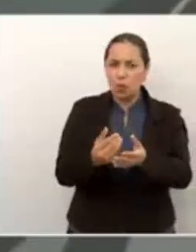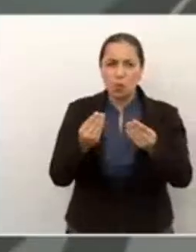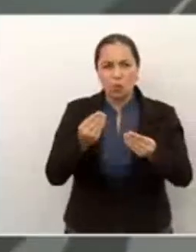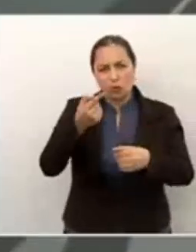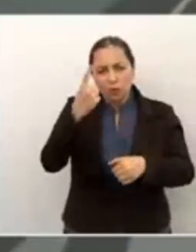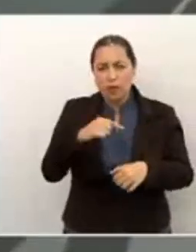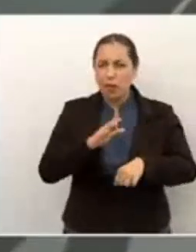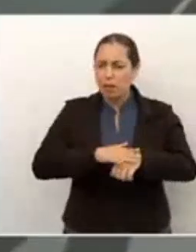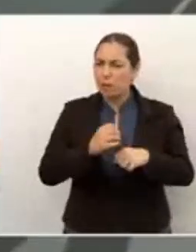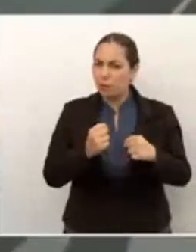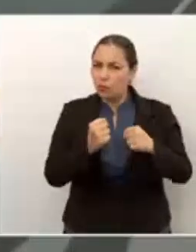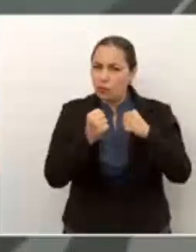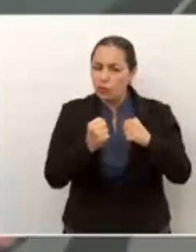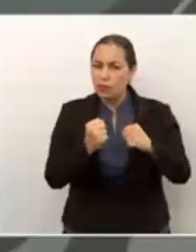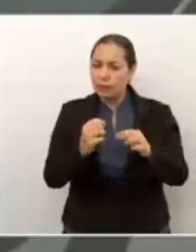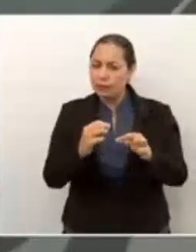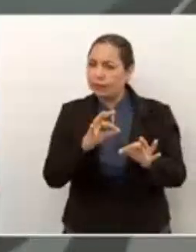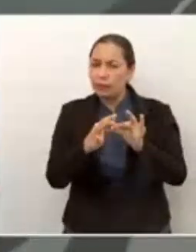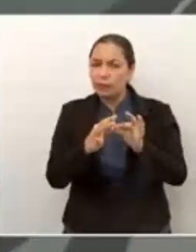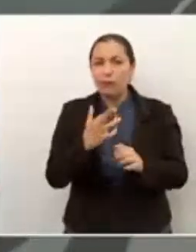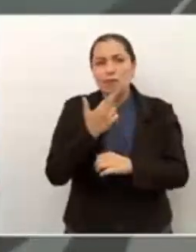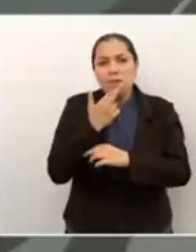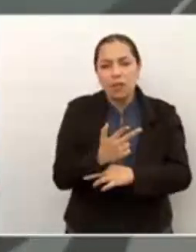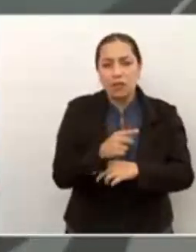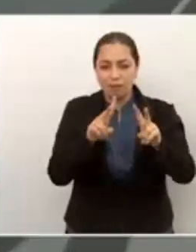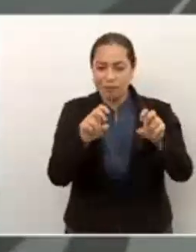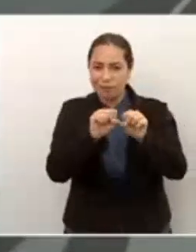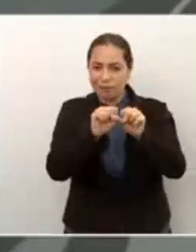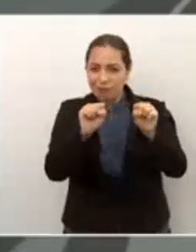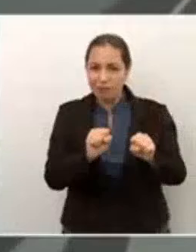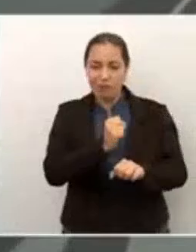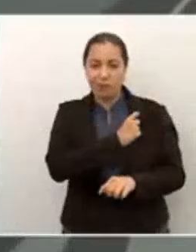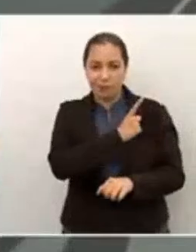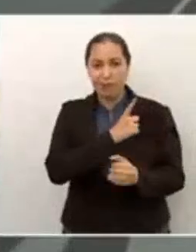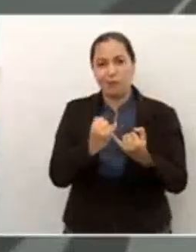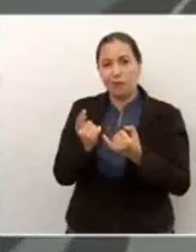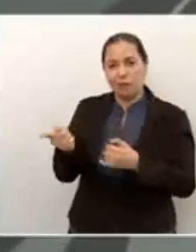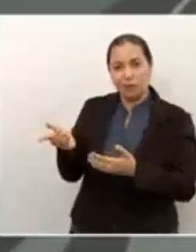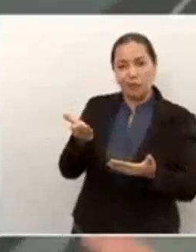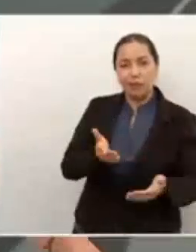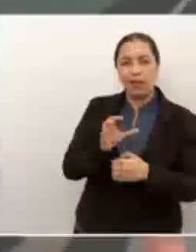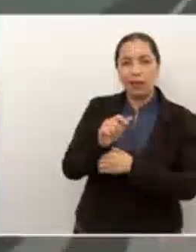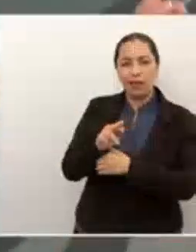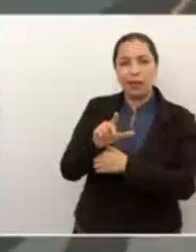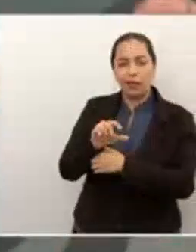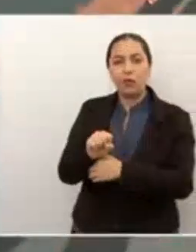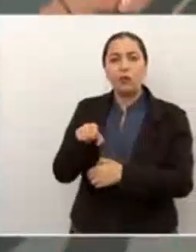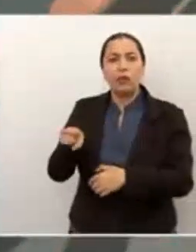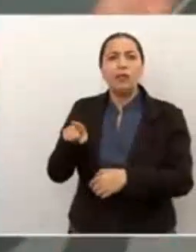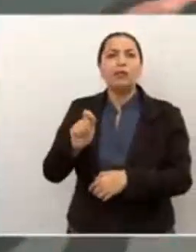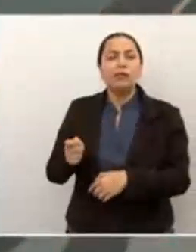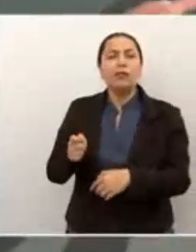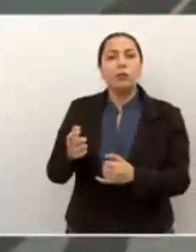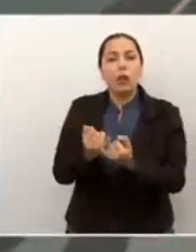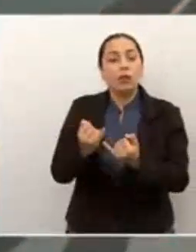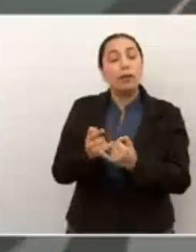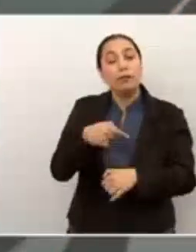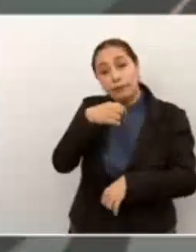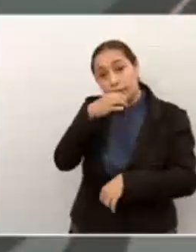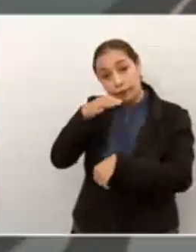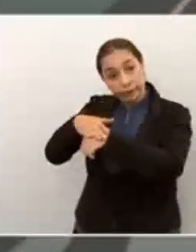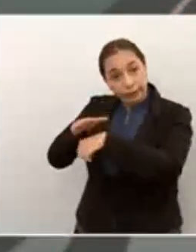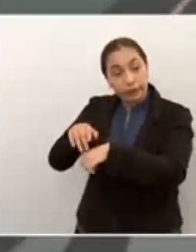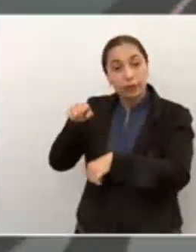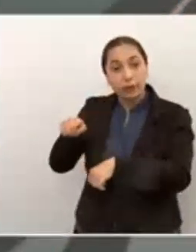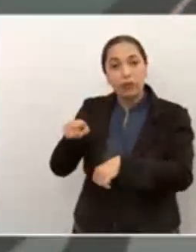de salud. Está Carlos Ulloa con nosotros, que a él le estamos encargando que haya medicamentos en todo el